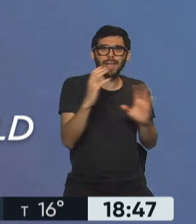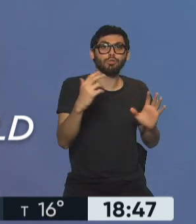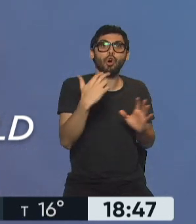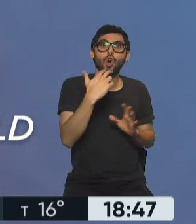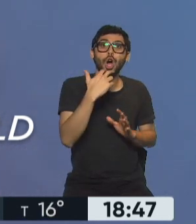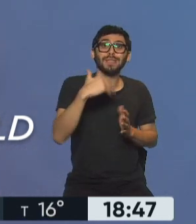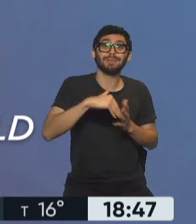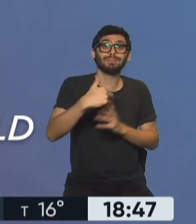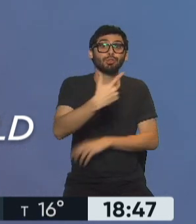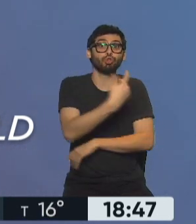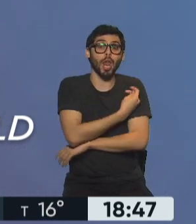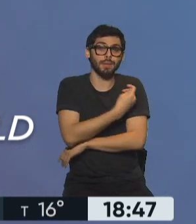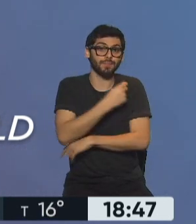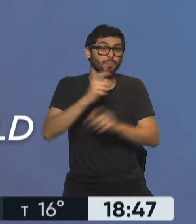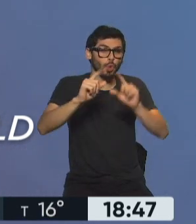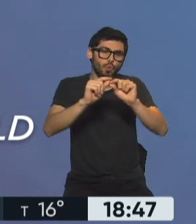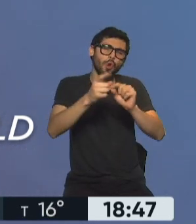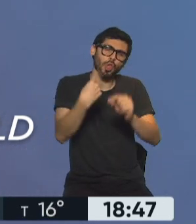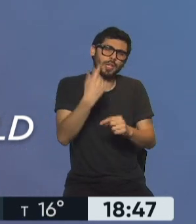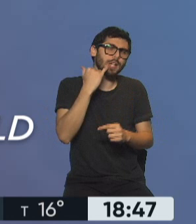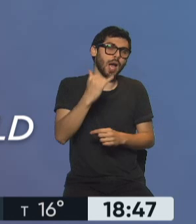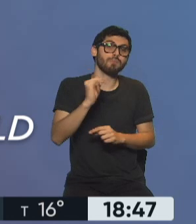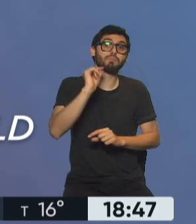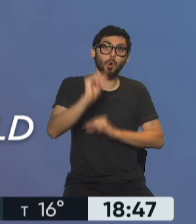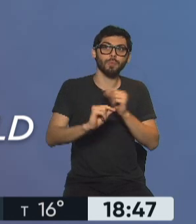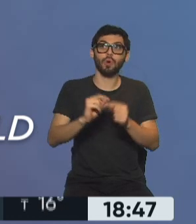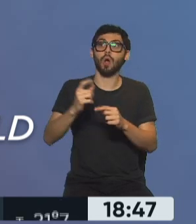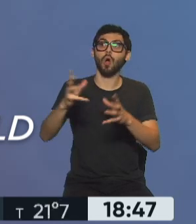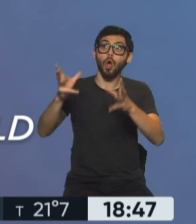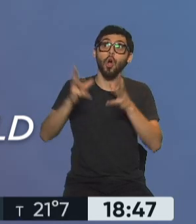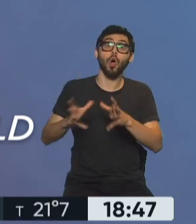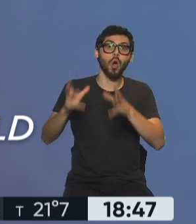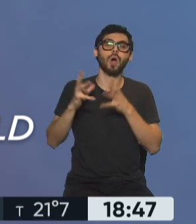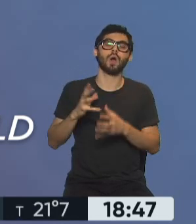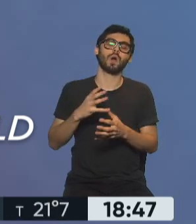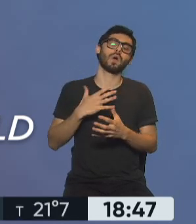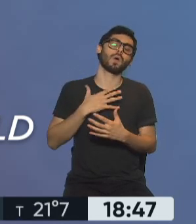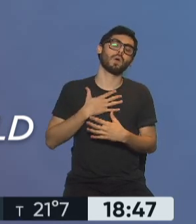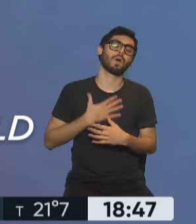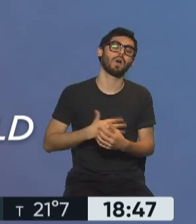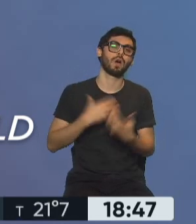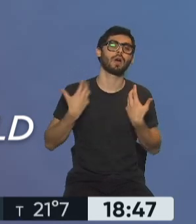números que ya hemos, por suerte, creo que ya empezamos a naturalizar, ¿no? De tanto que dijimos,